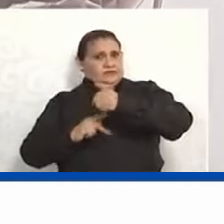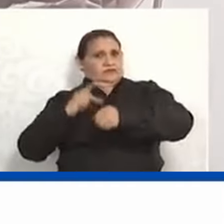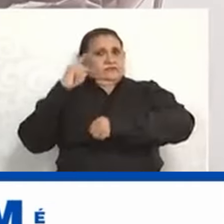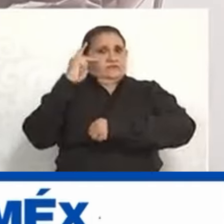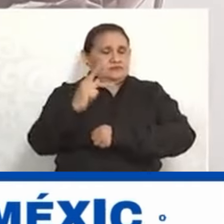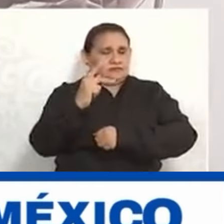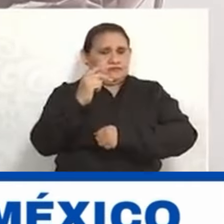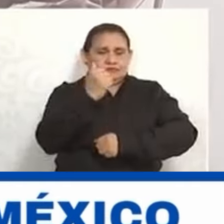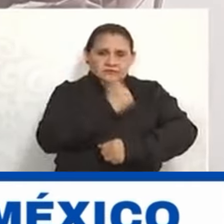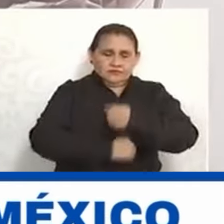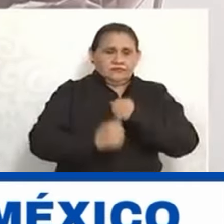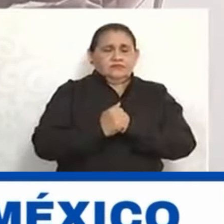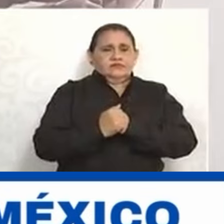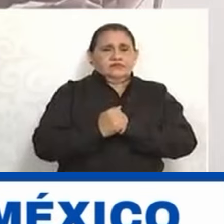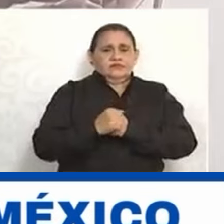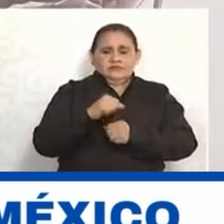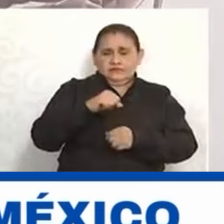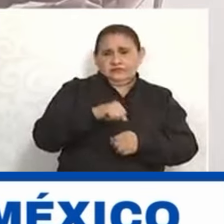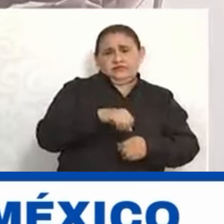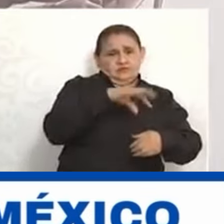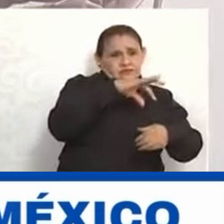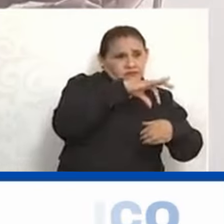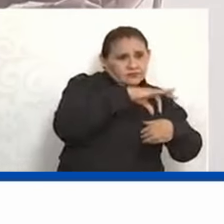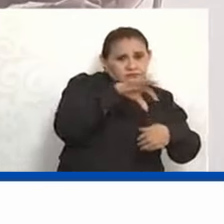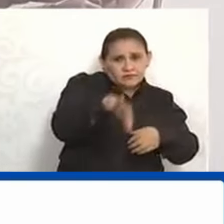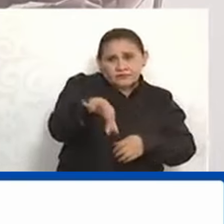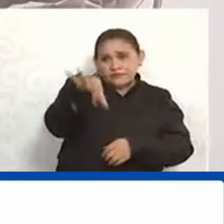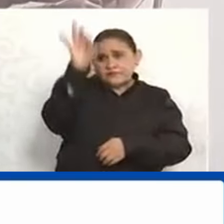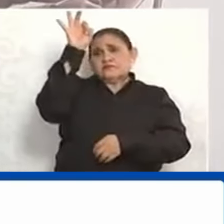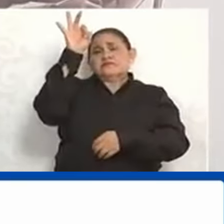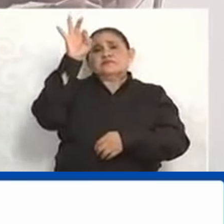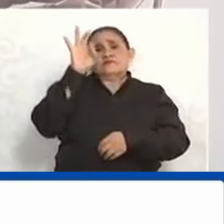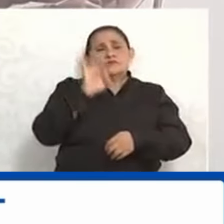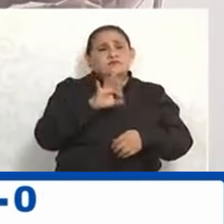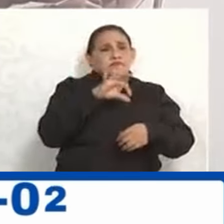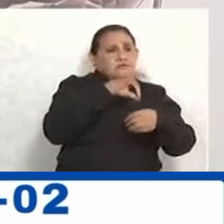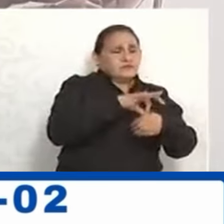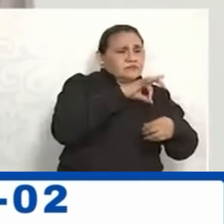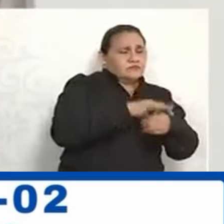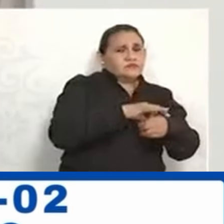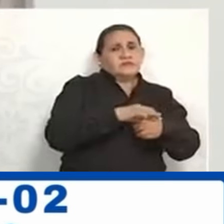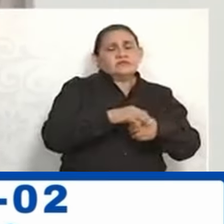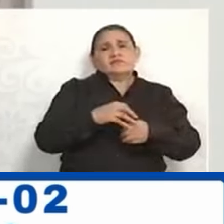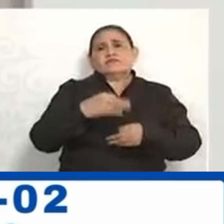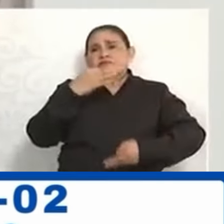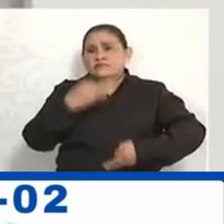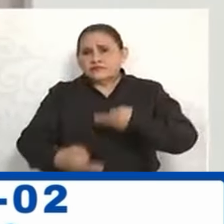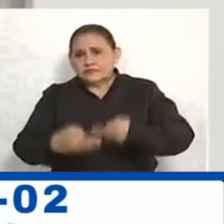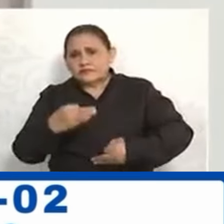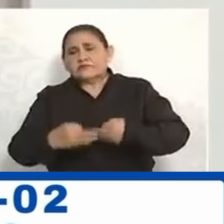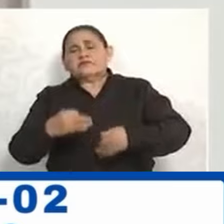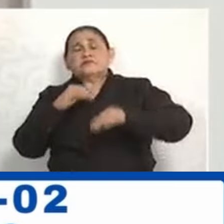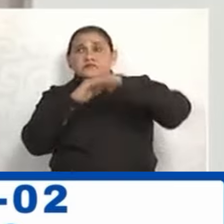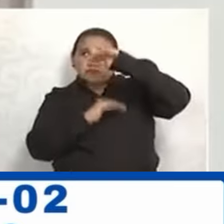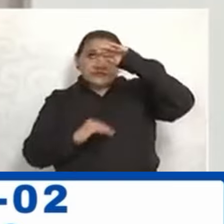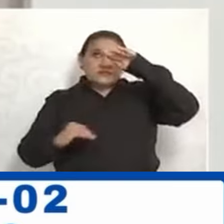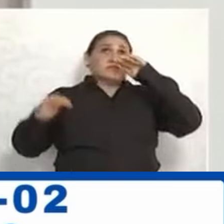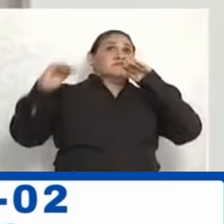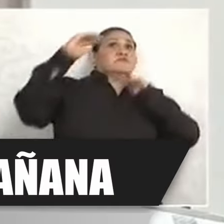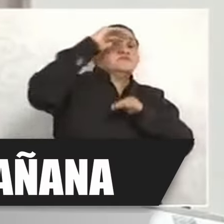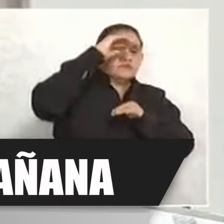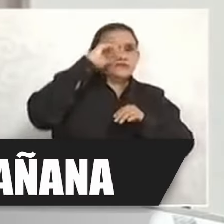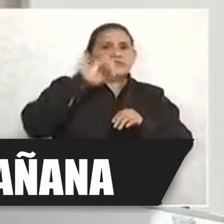vamos a elegir juntos a jueces, magistrados y ministros de la Suprema Corte de Justicia de la